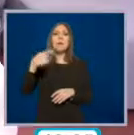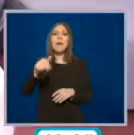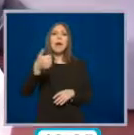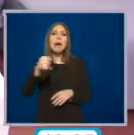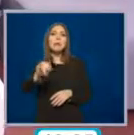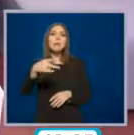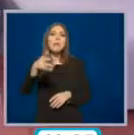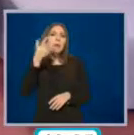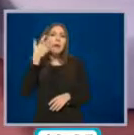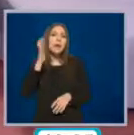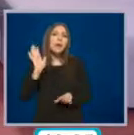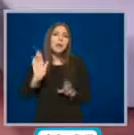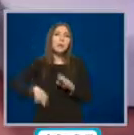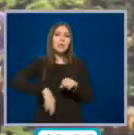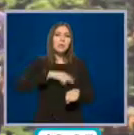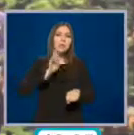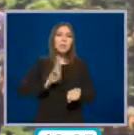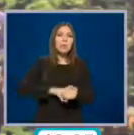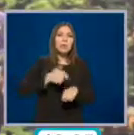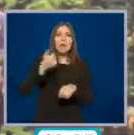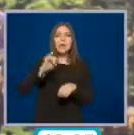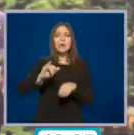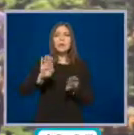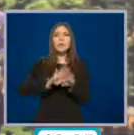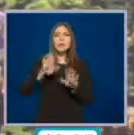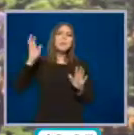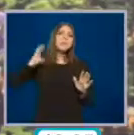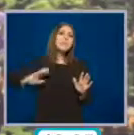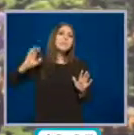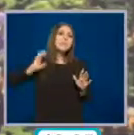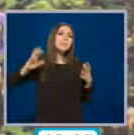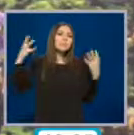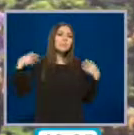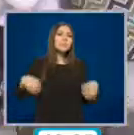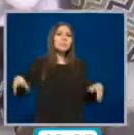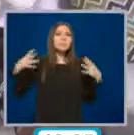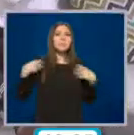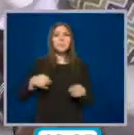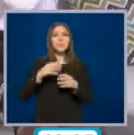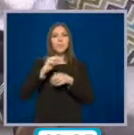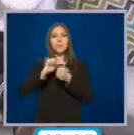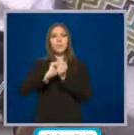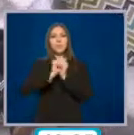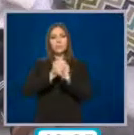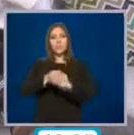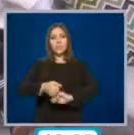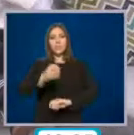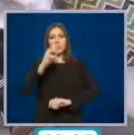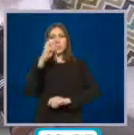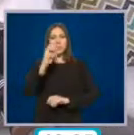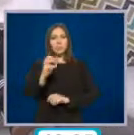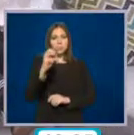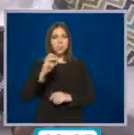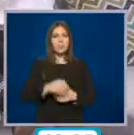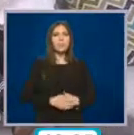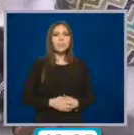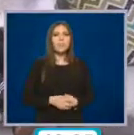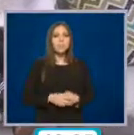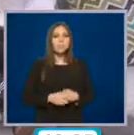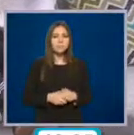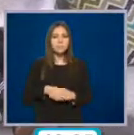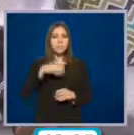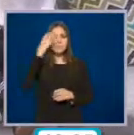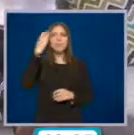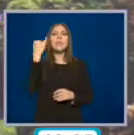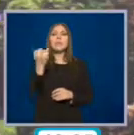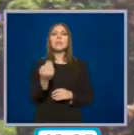y pues el gato se acicala. Sí. Y es por eso que entonces consume, o bueno, se traga el pelo por el...